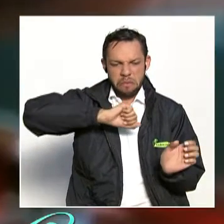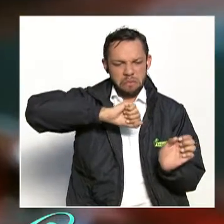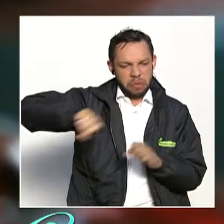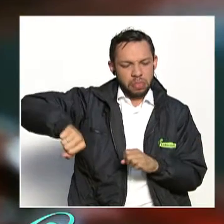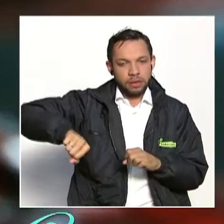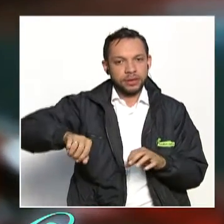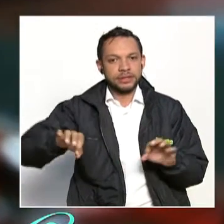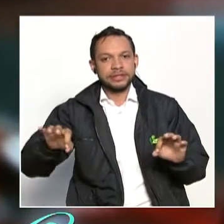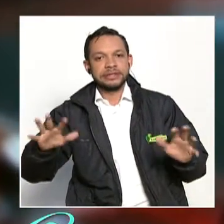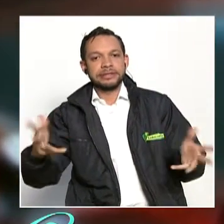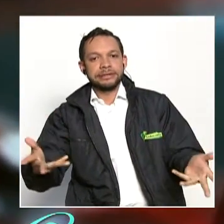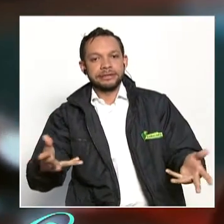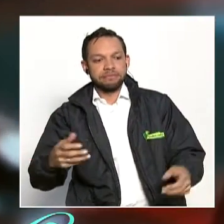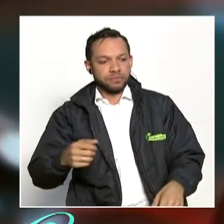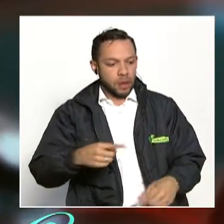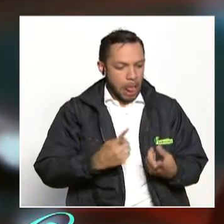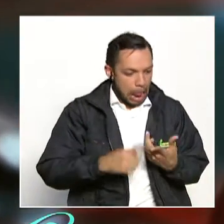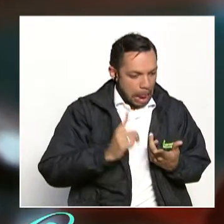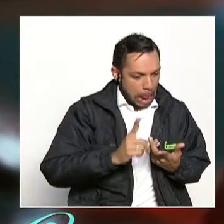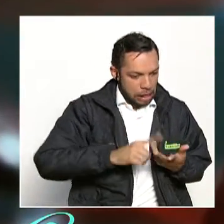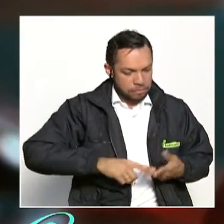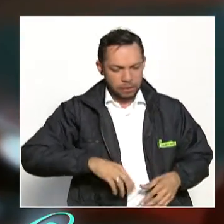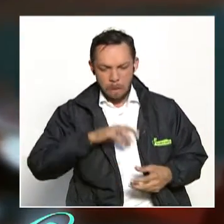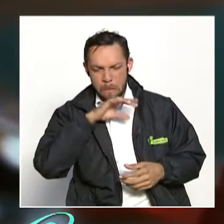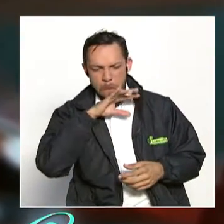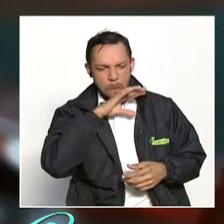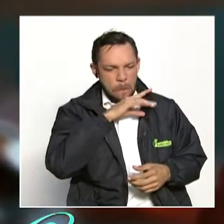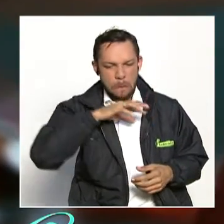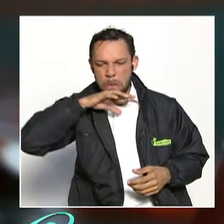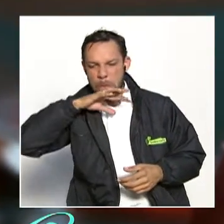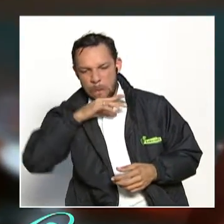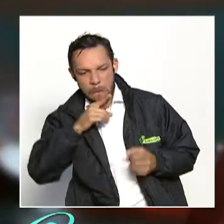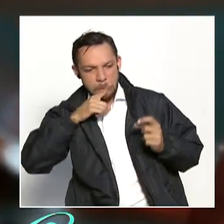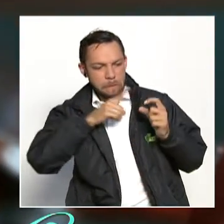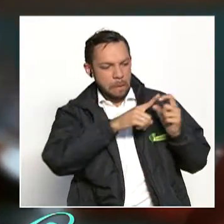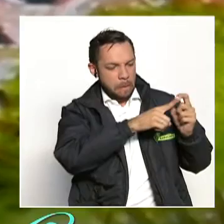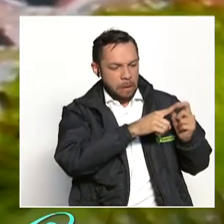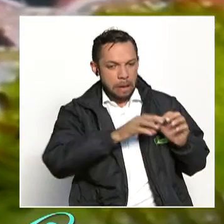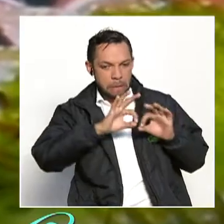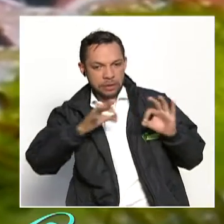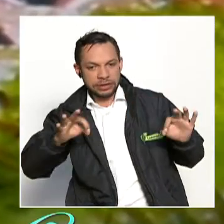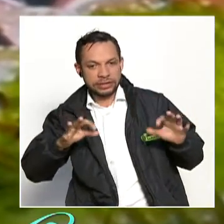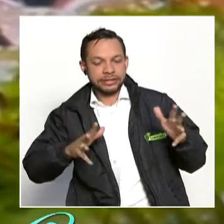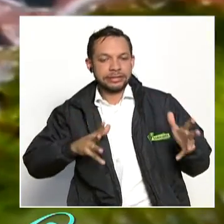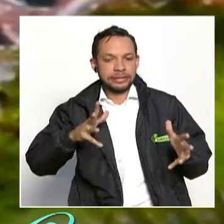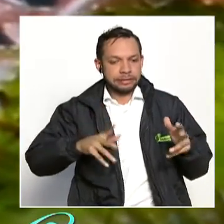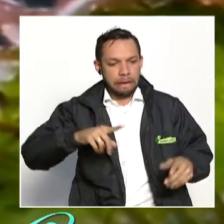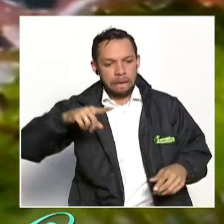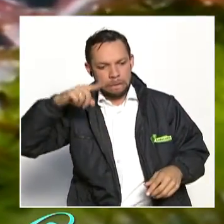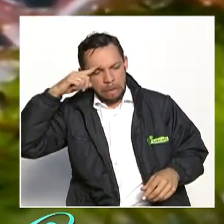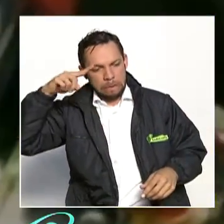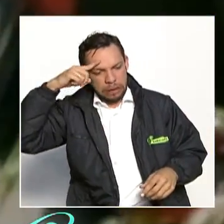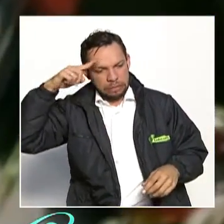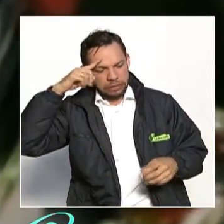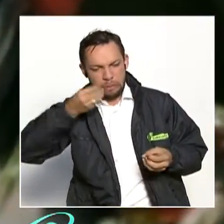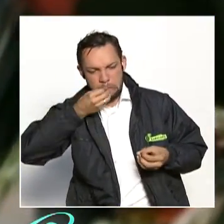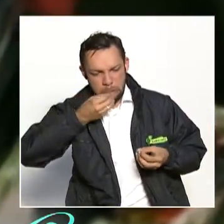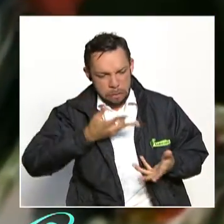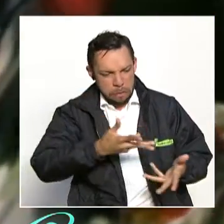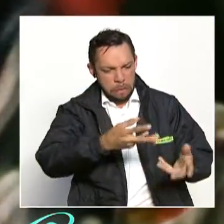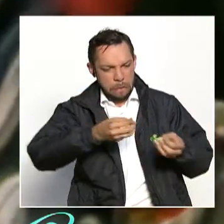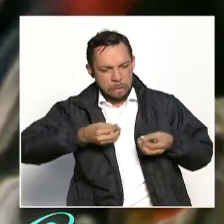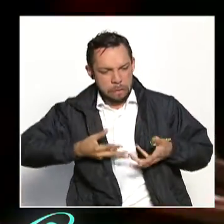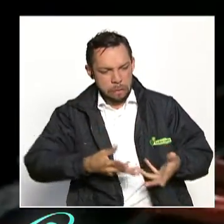muchacho, y este muérgano, y esta tal por cual, y este yo no sé qué. Y renegamos, y maldecimos,